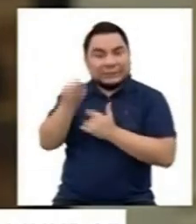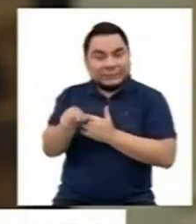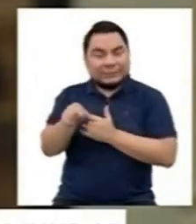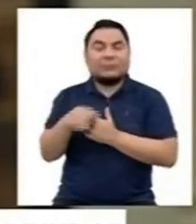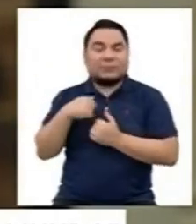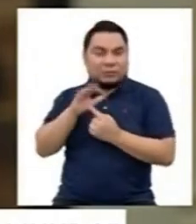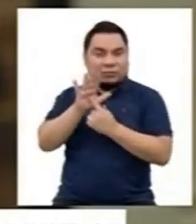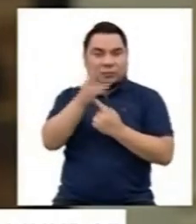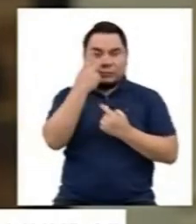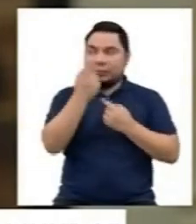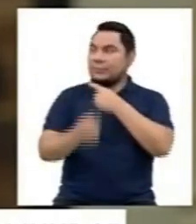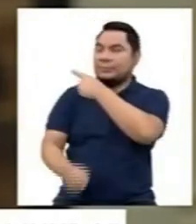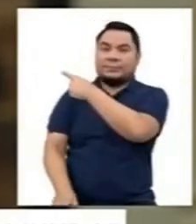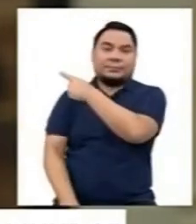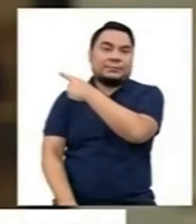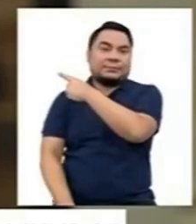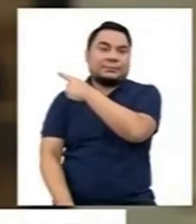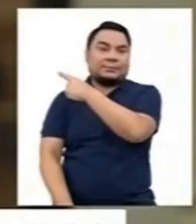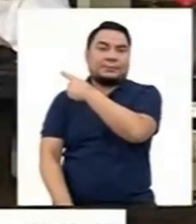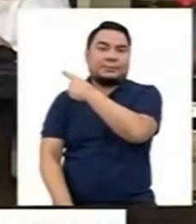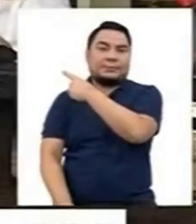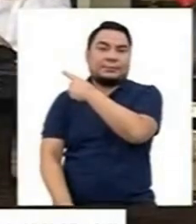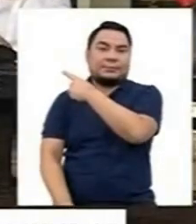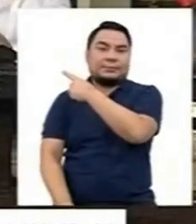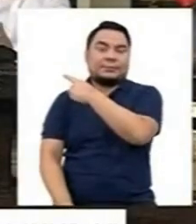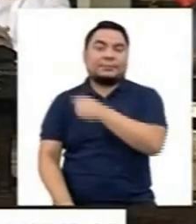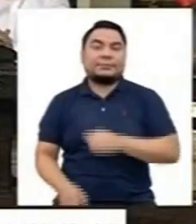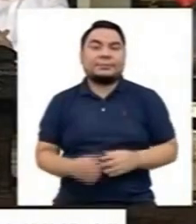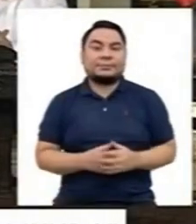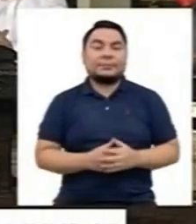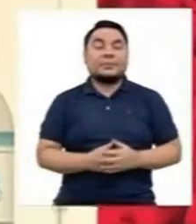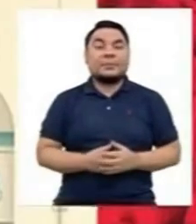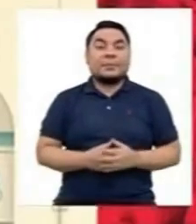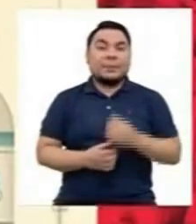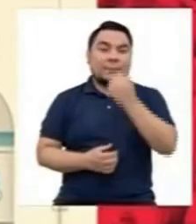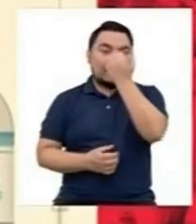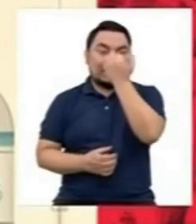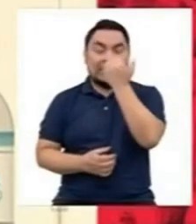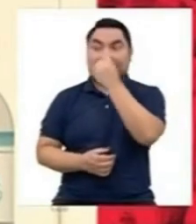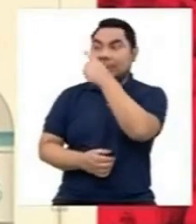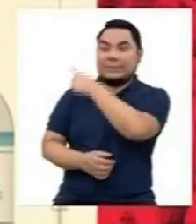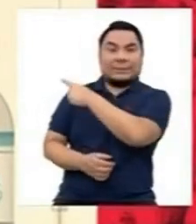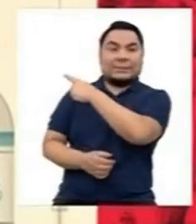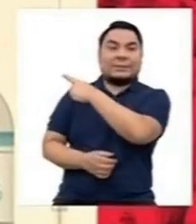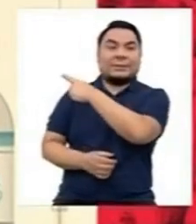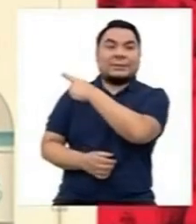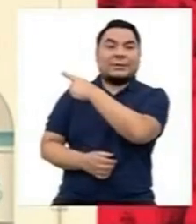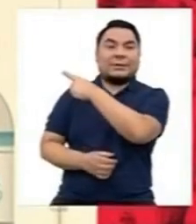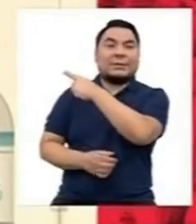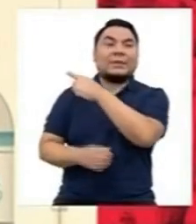de muchos gobiernos regionales, como el caso de Cusco, como el caso de Arequipa, que han solicitado